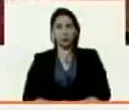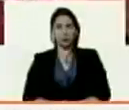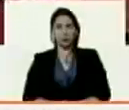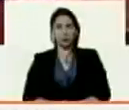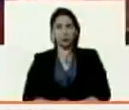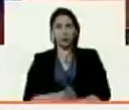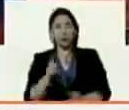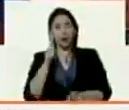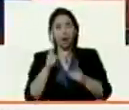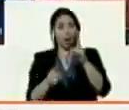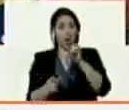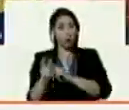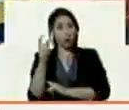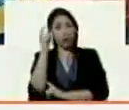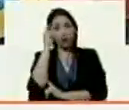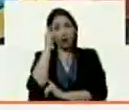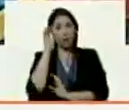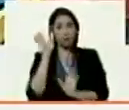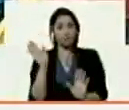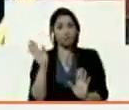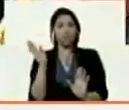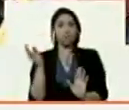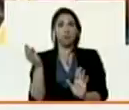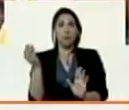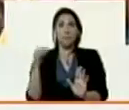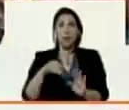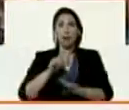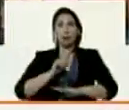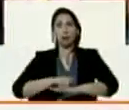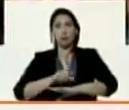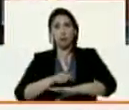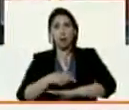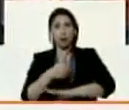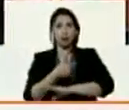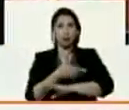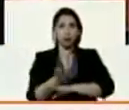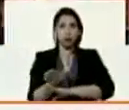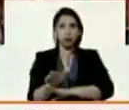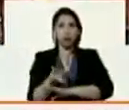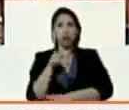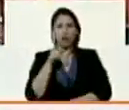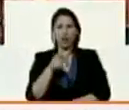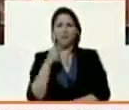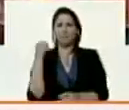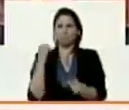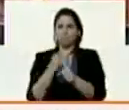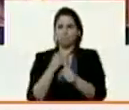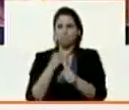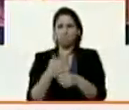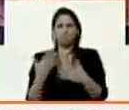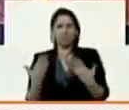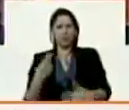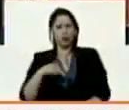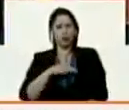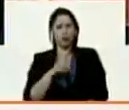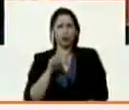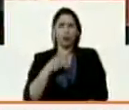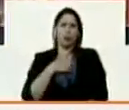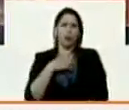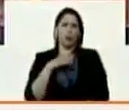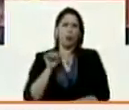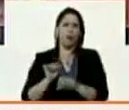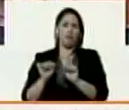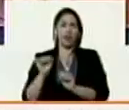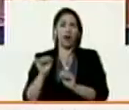Algún día, más temprano que tarde, y eso es así porque eso es inevitable,